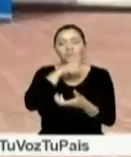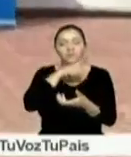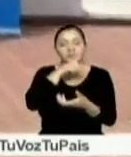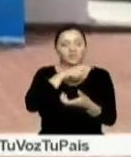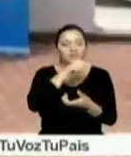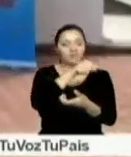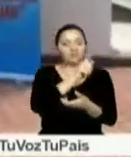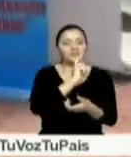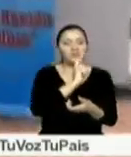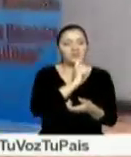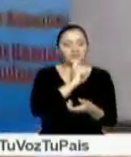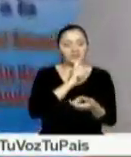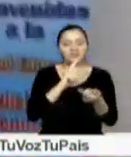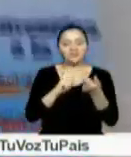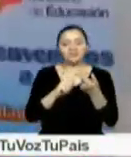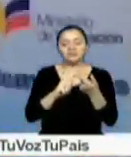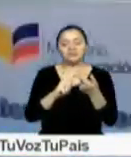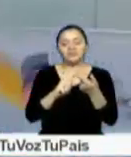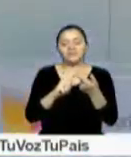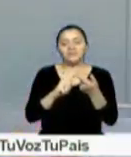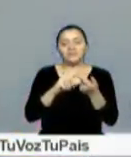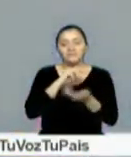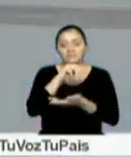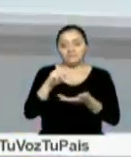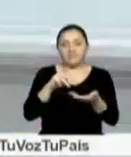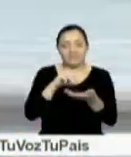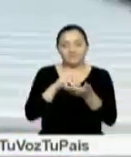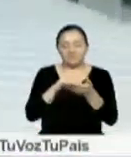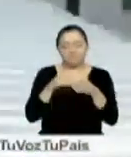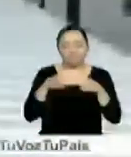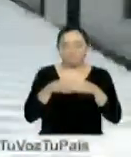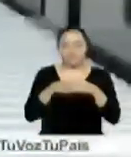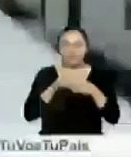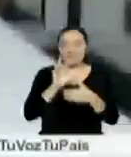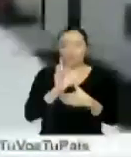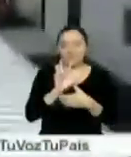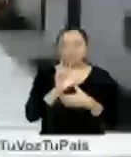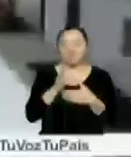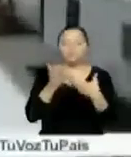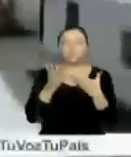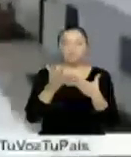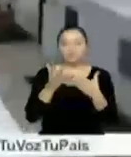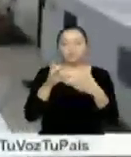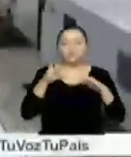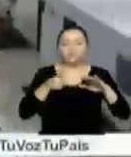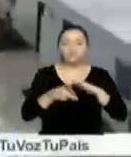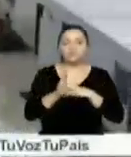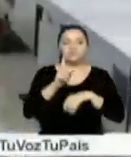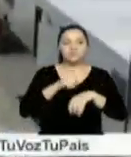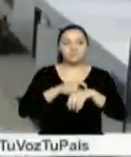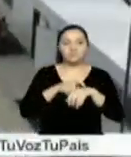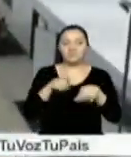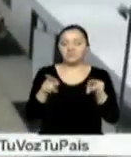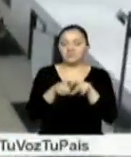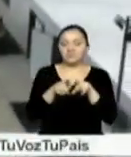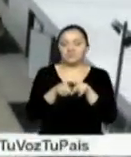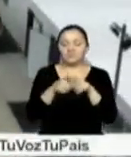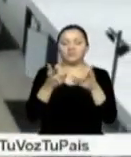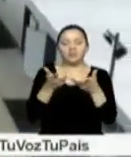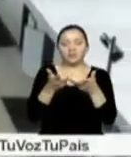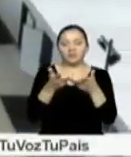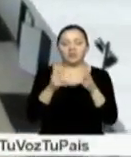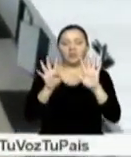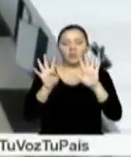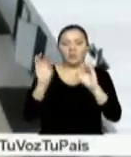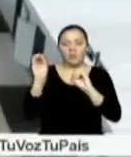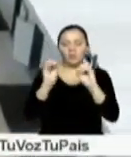manabí inauguraron de forma simultánea las unidades educativas especiales del siglo XX Edwin Hernán Mendoza 9